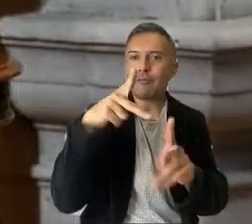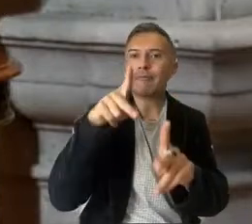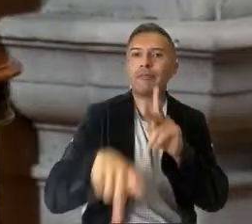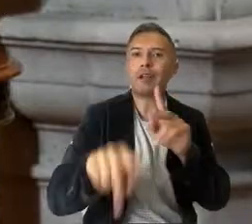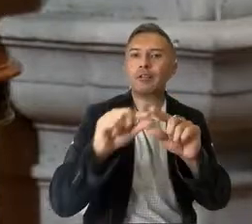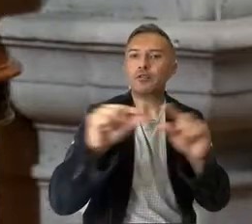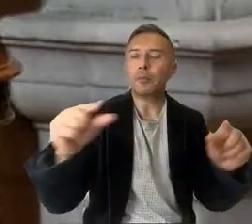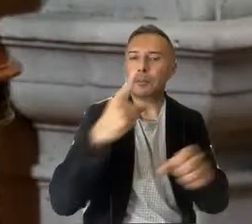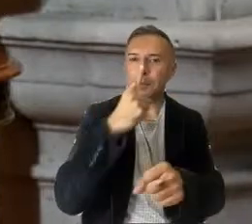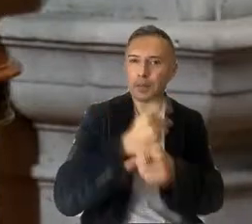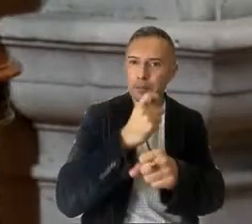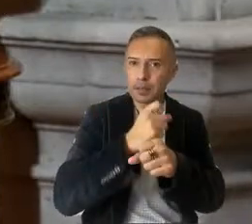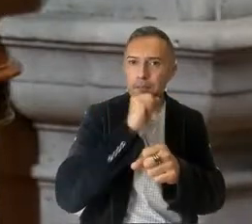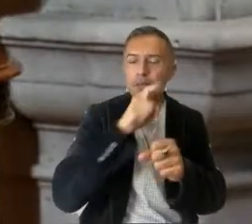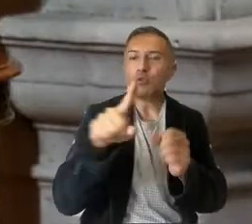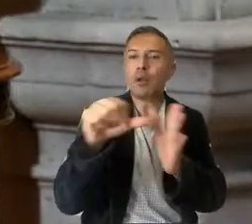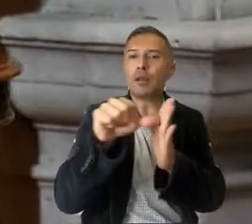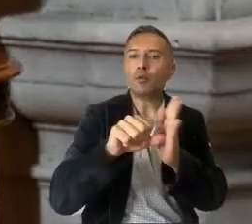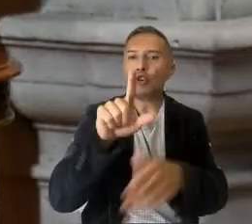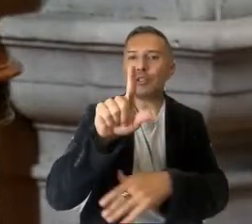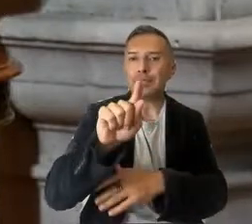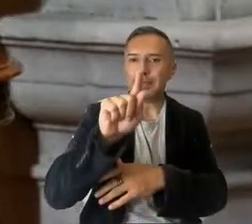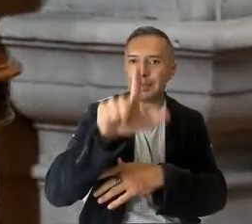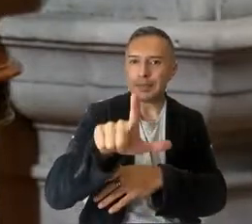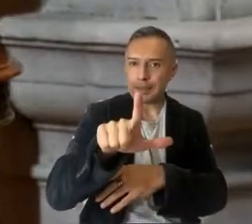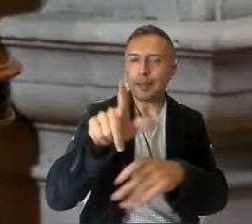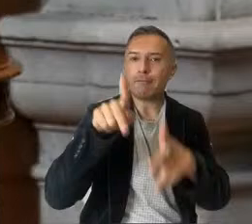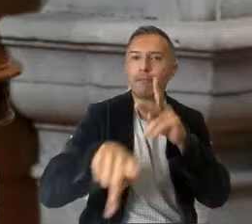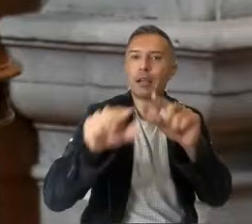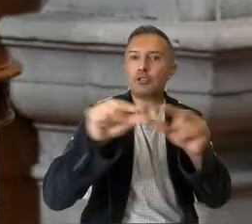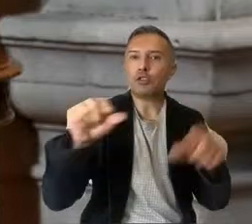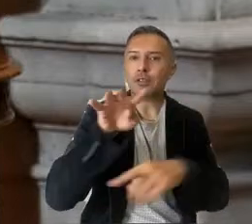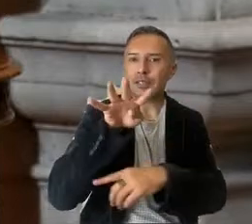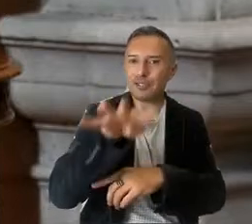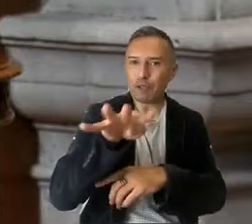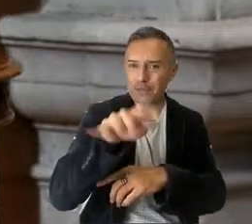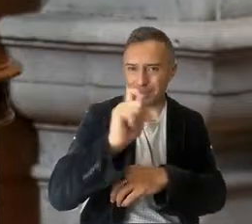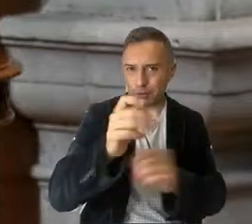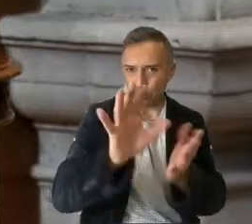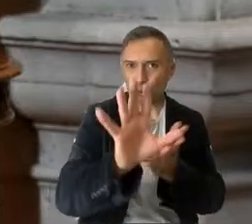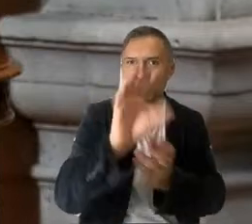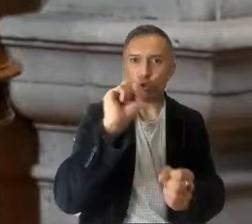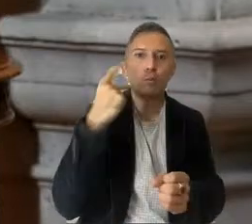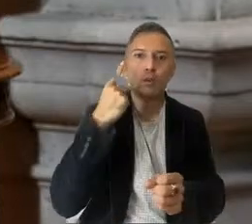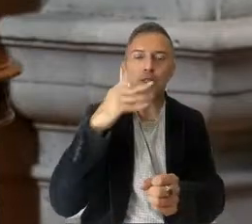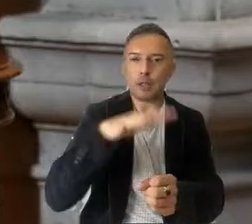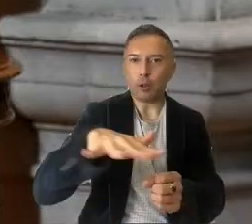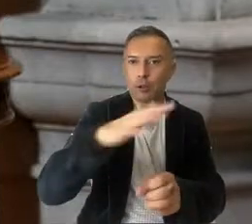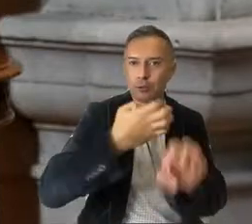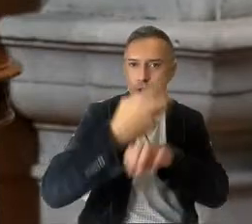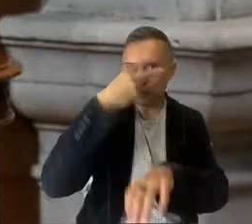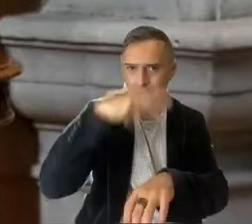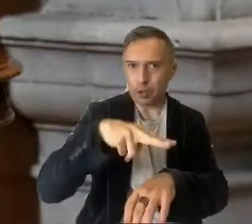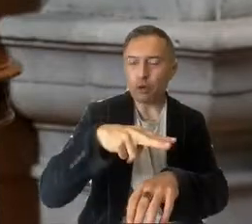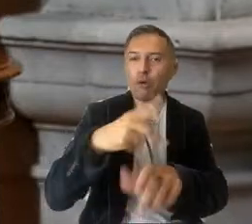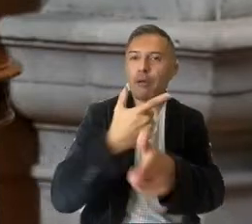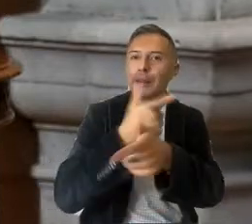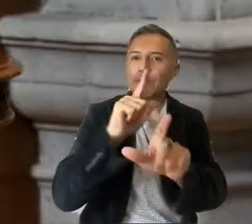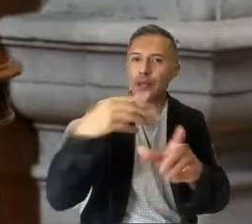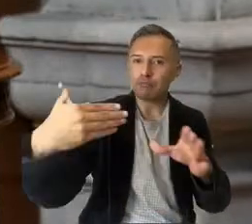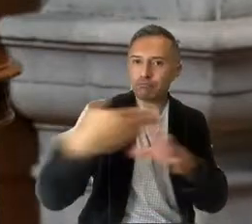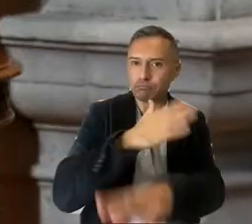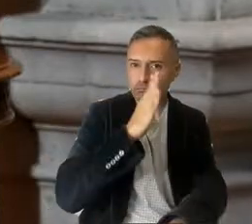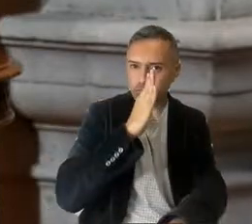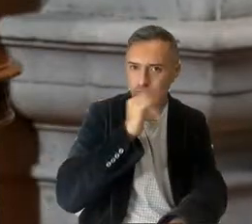51, fracción primera, y 77, fracción 19 de la Constitución Política del Estado Libre y Soberano de